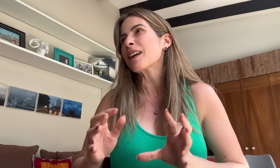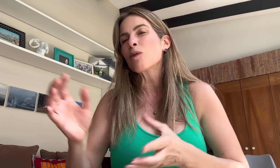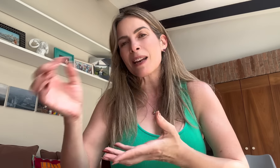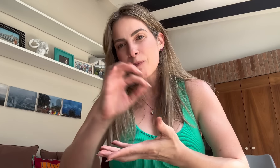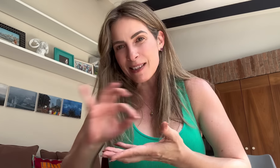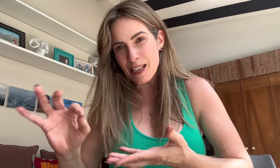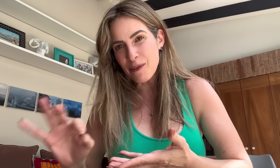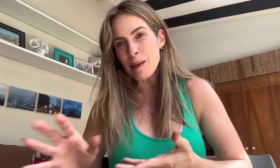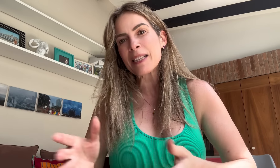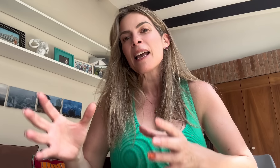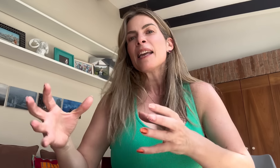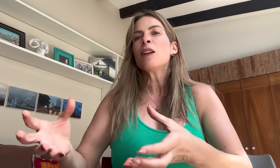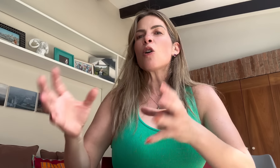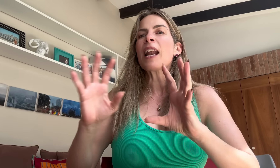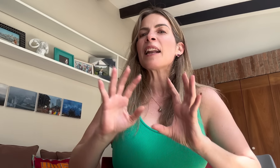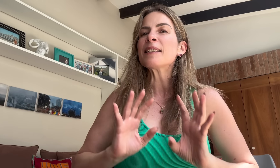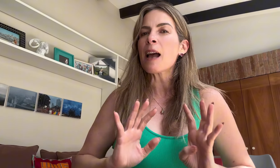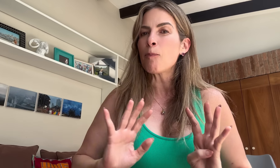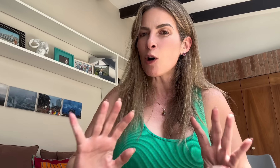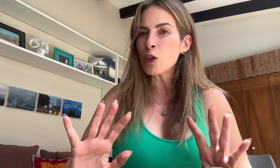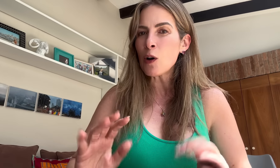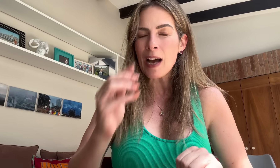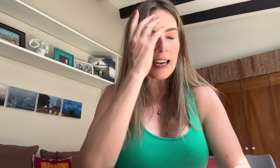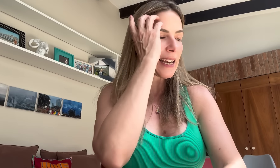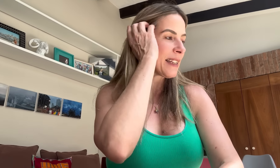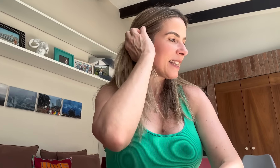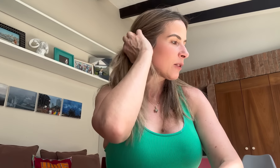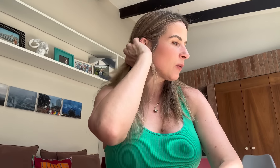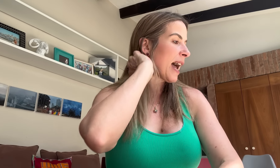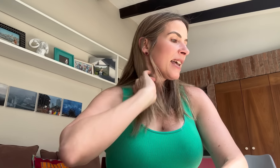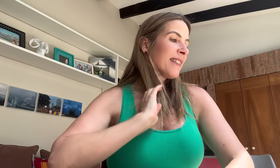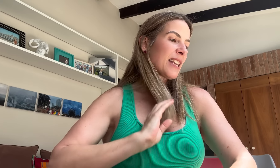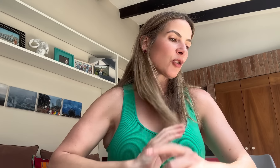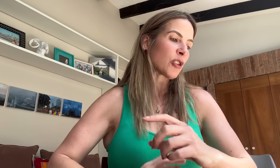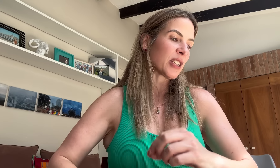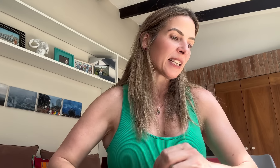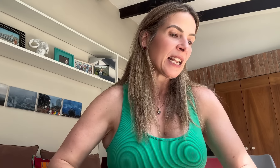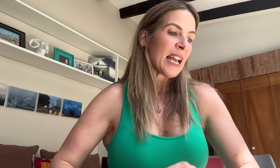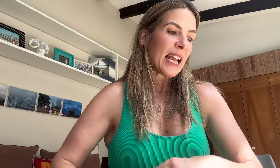digo recaudar pues las firmas, y lograr este apoyo a la candidatura